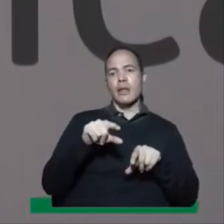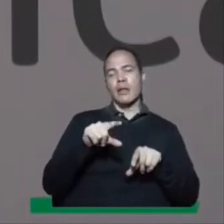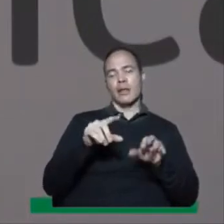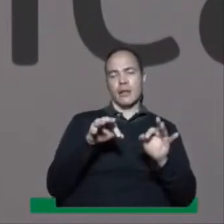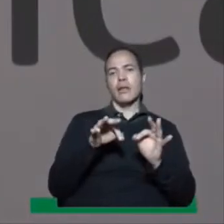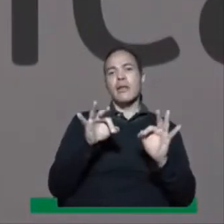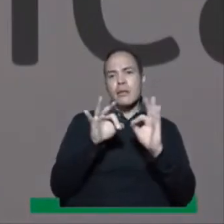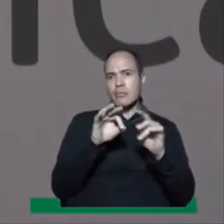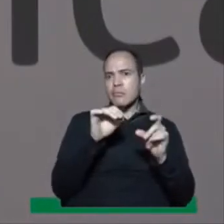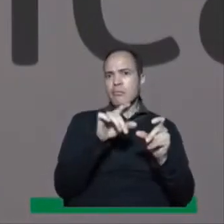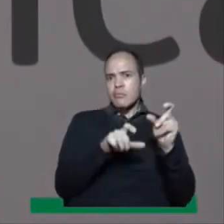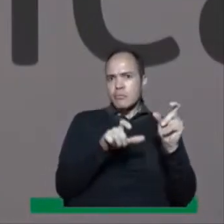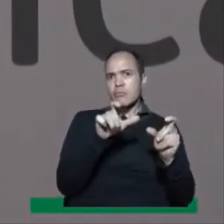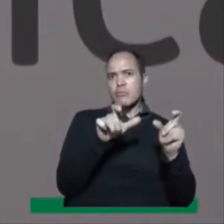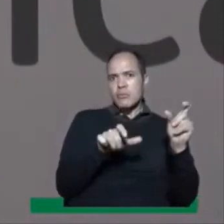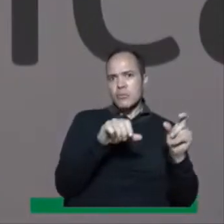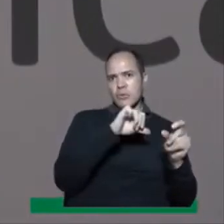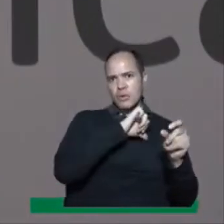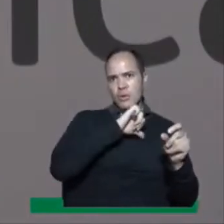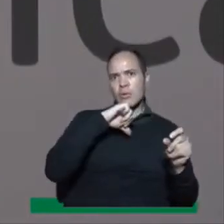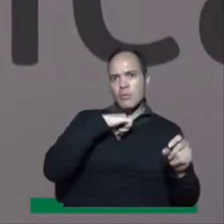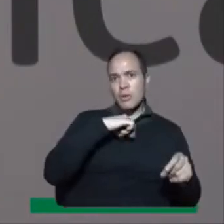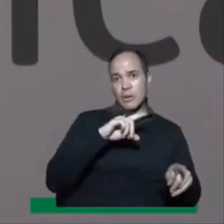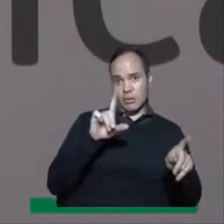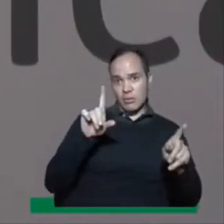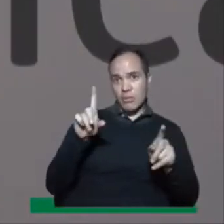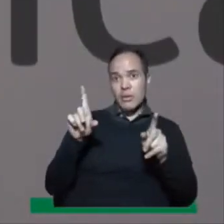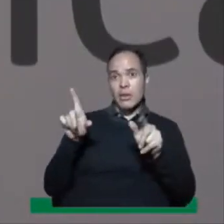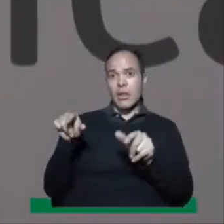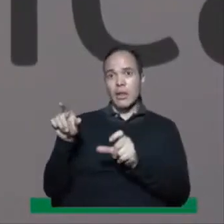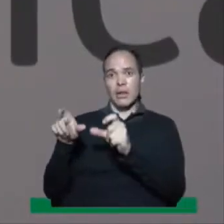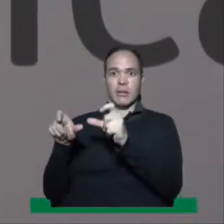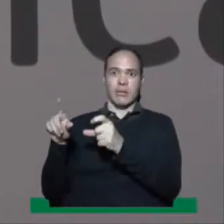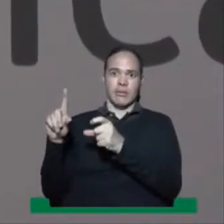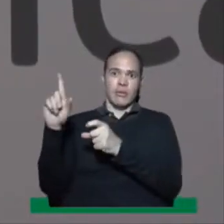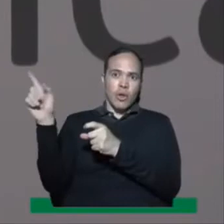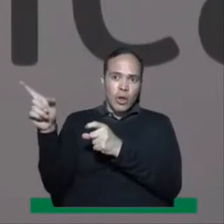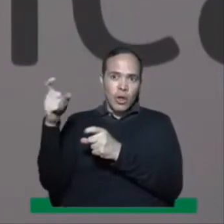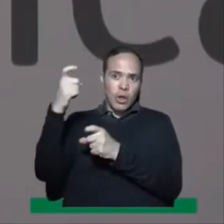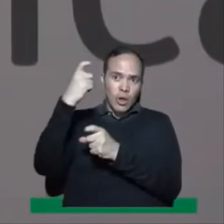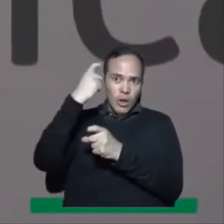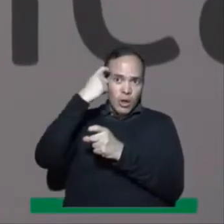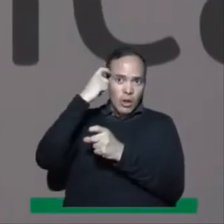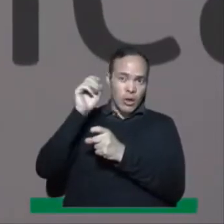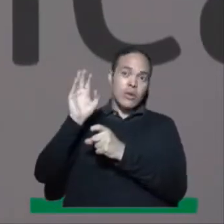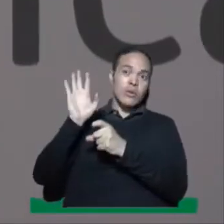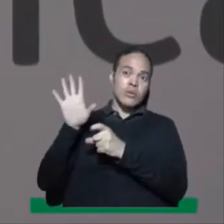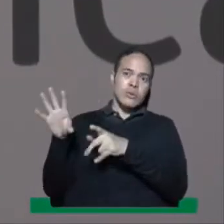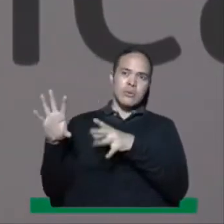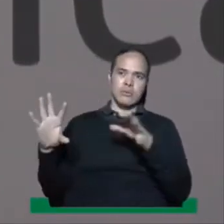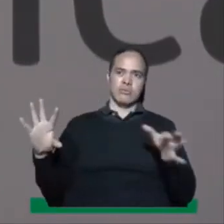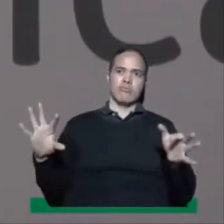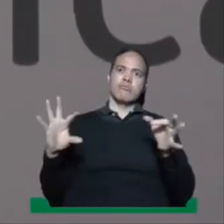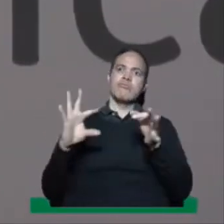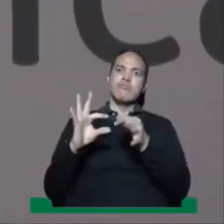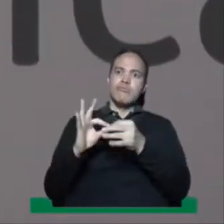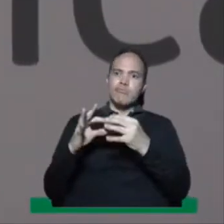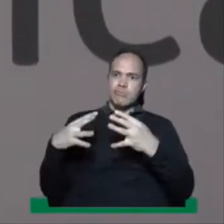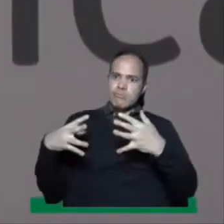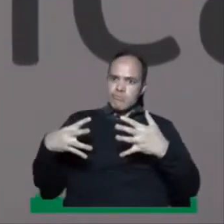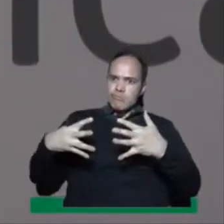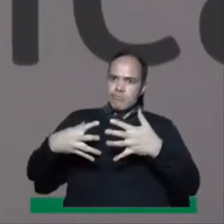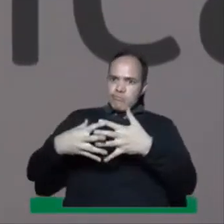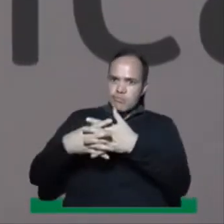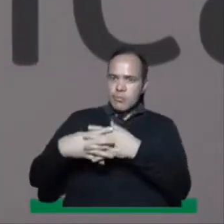también desde la articulación pública que pueda entender y desde ambos lados tener